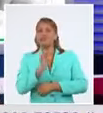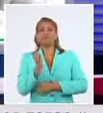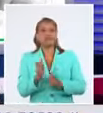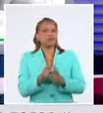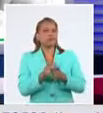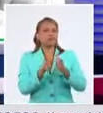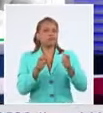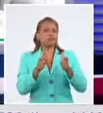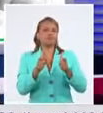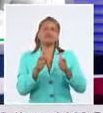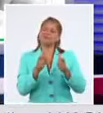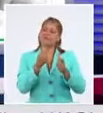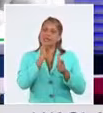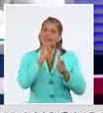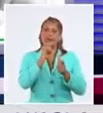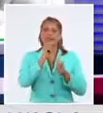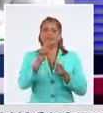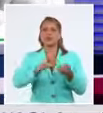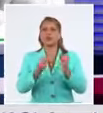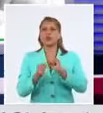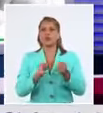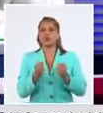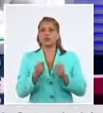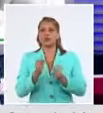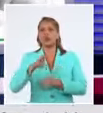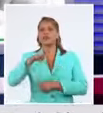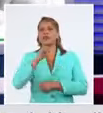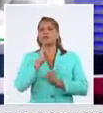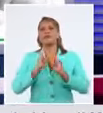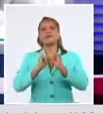de salud. En esta jornada, Pinar del Río reporta